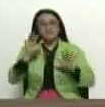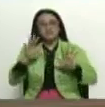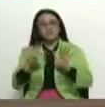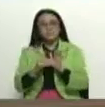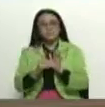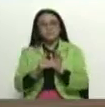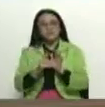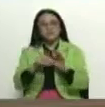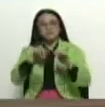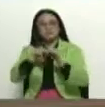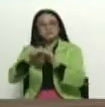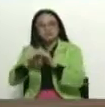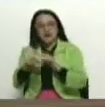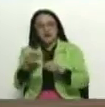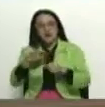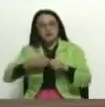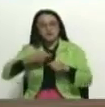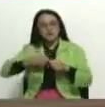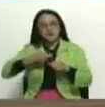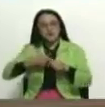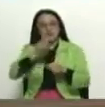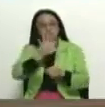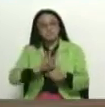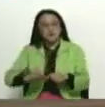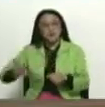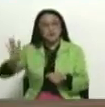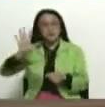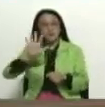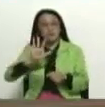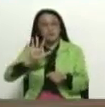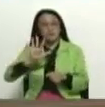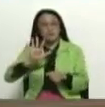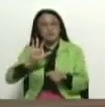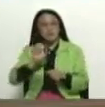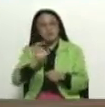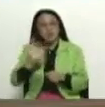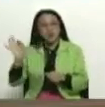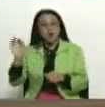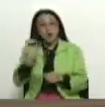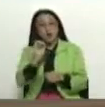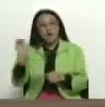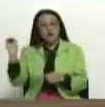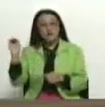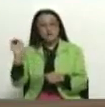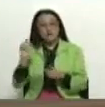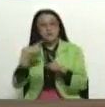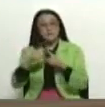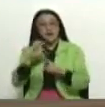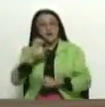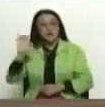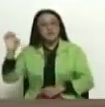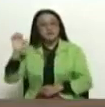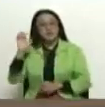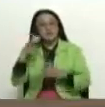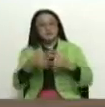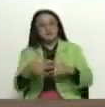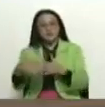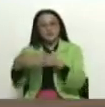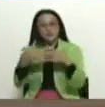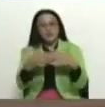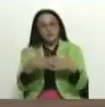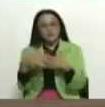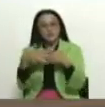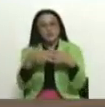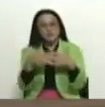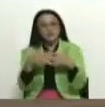10.000 estaciones de gasolina a lo largo y ancho de la costa oeste y la costa este de los Estados Unidos de Norteamérica, que